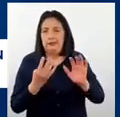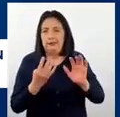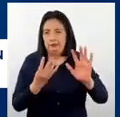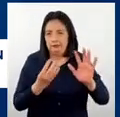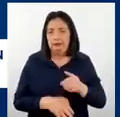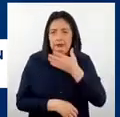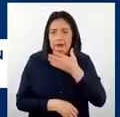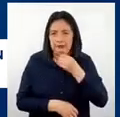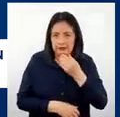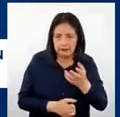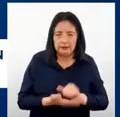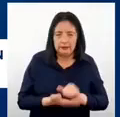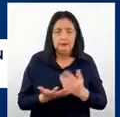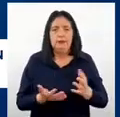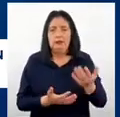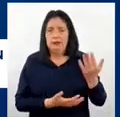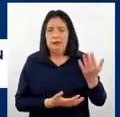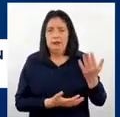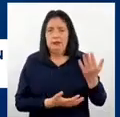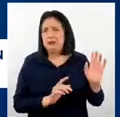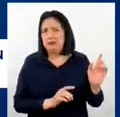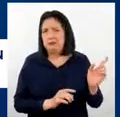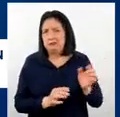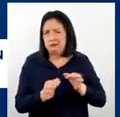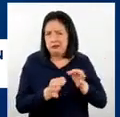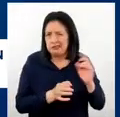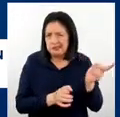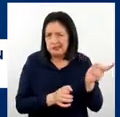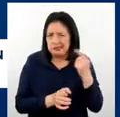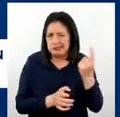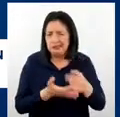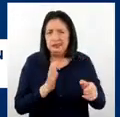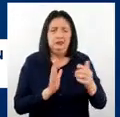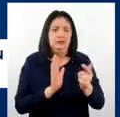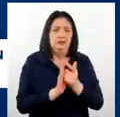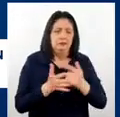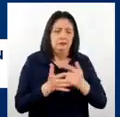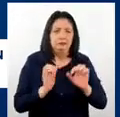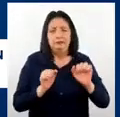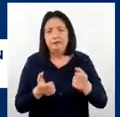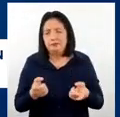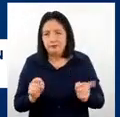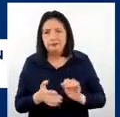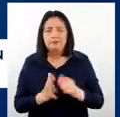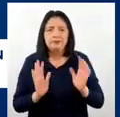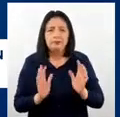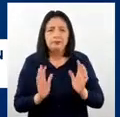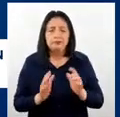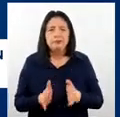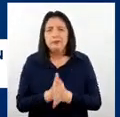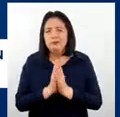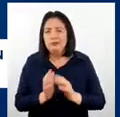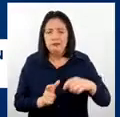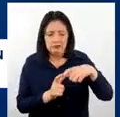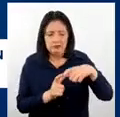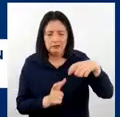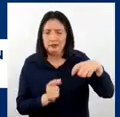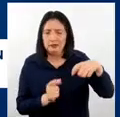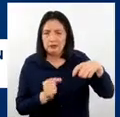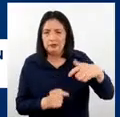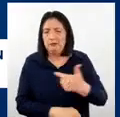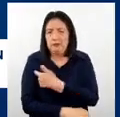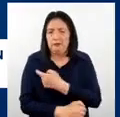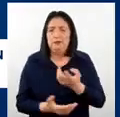diciembre, había unas disposiciones generales donde se iba a pedir o donde se establecía la solicitud de carnet de vacunación para ingresar a